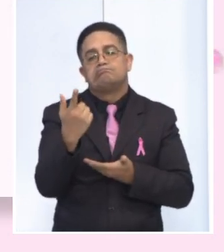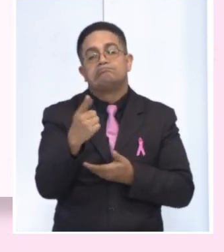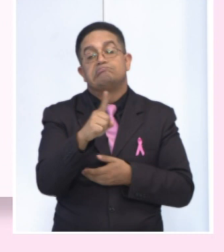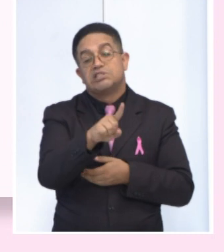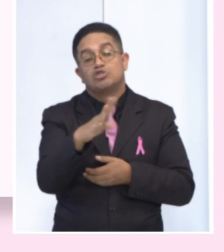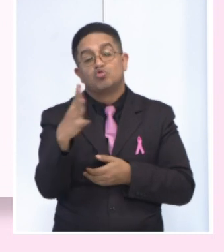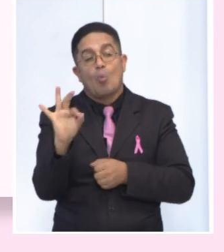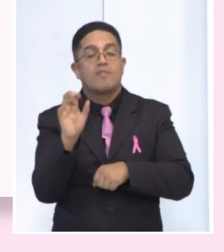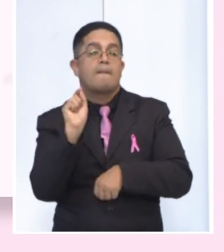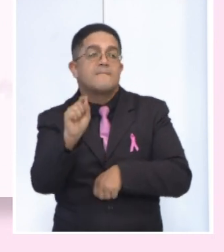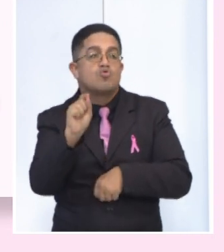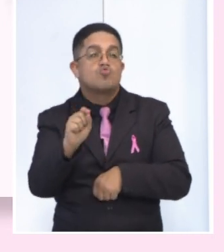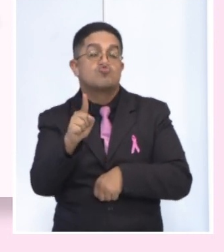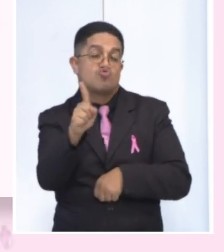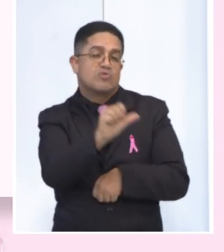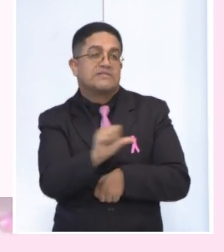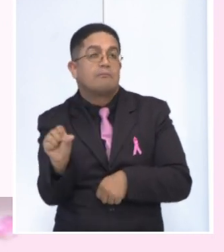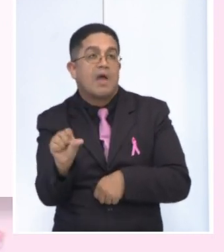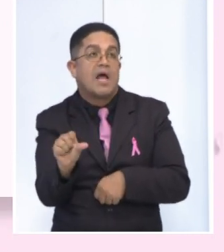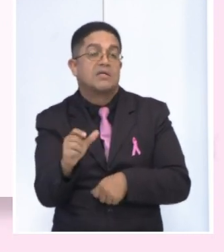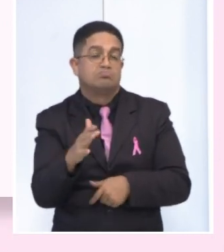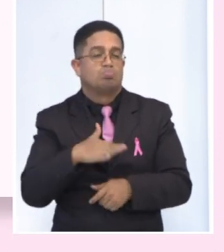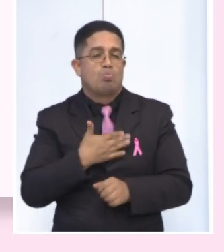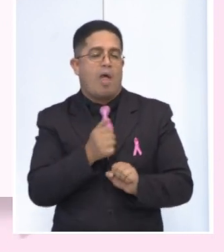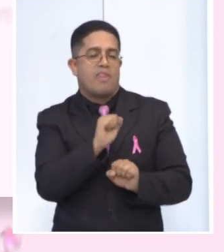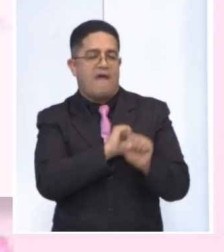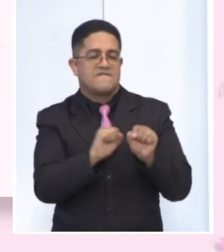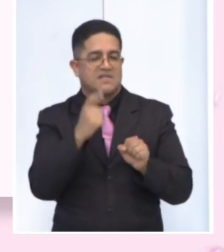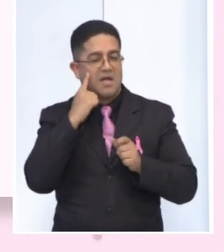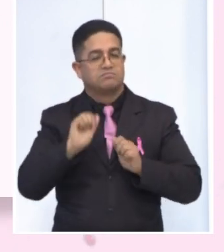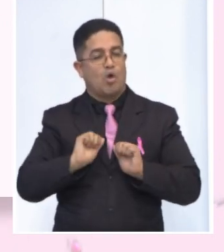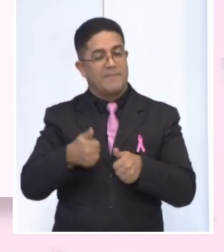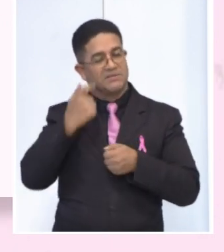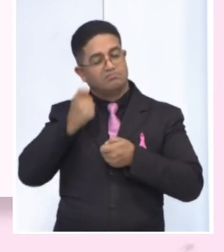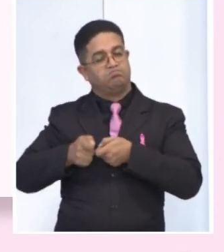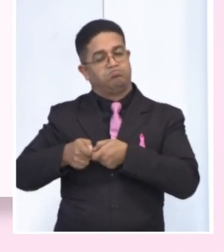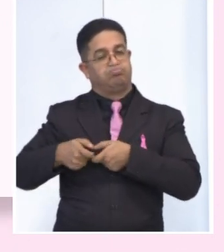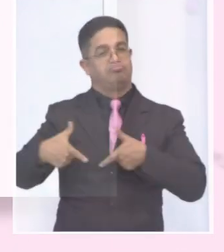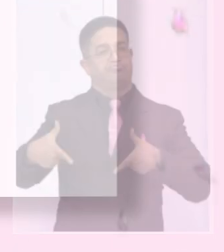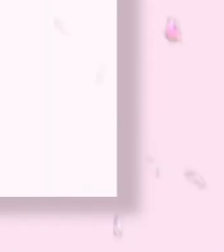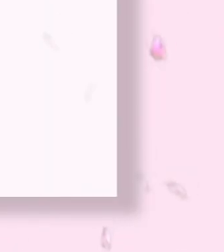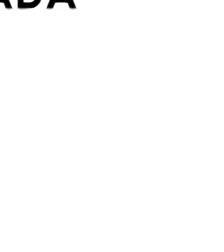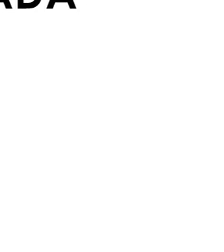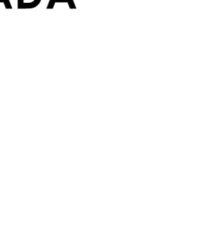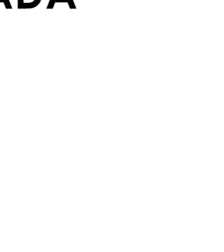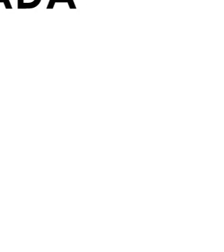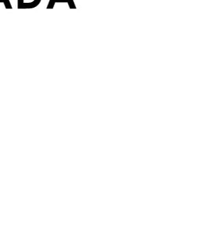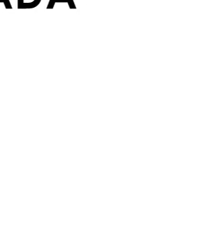150 minutos a la semana evita la formación de células cancerígenas.